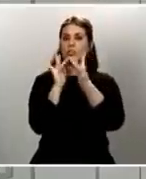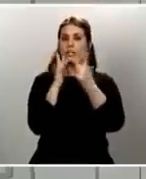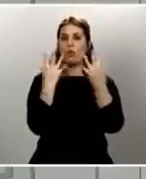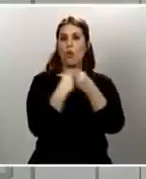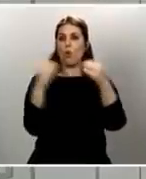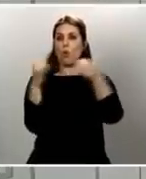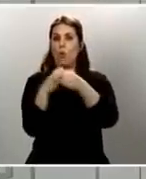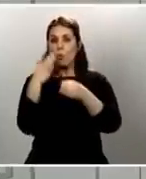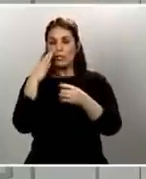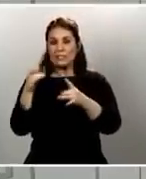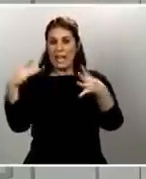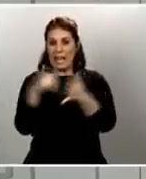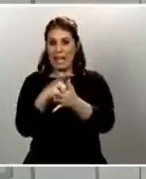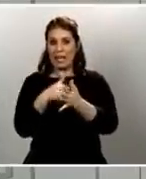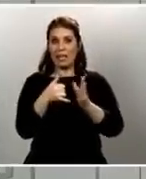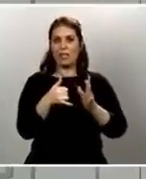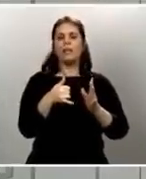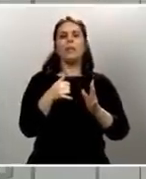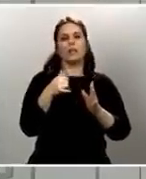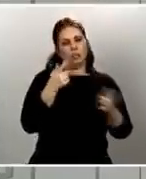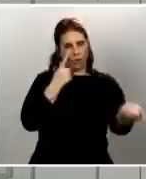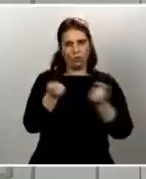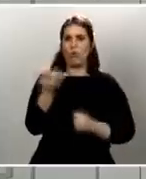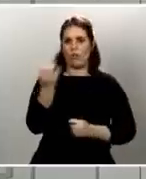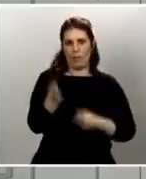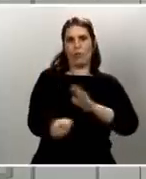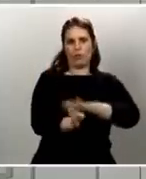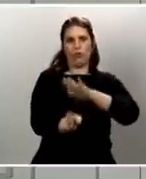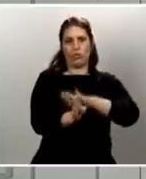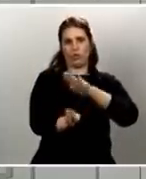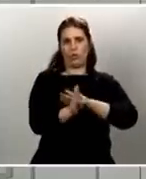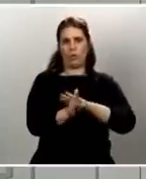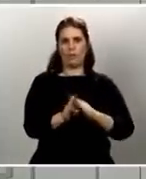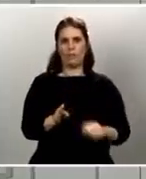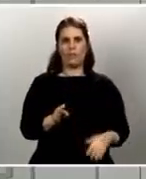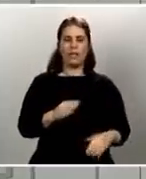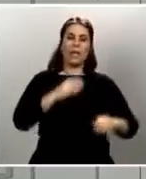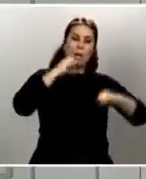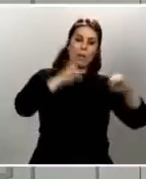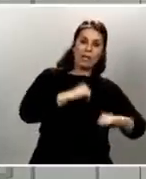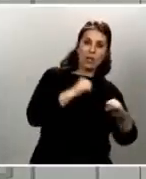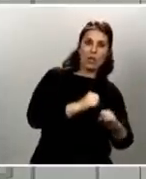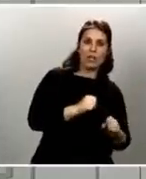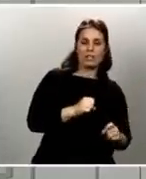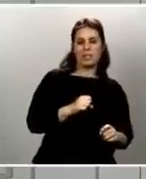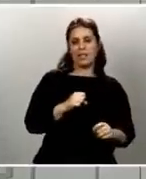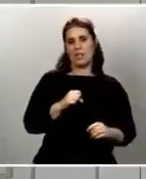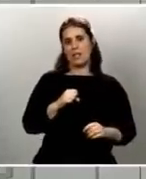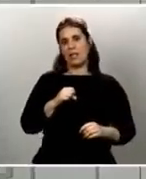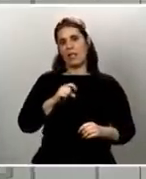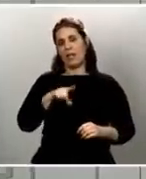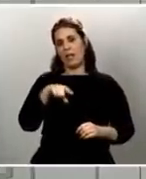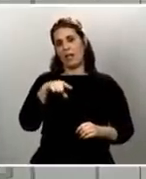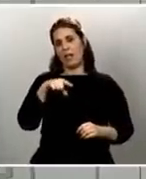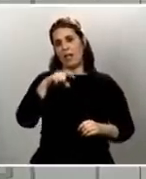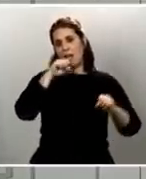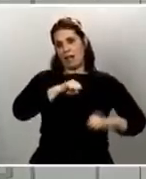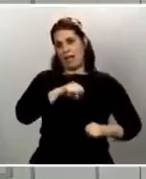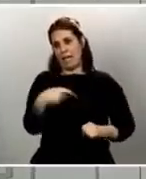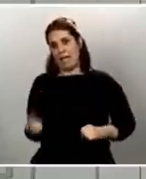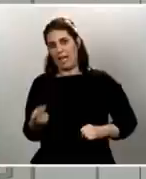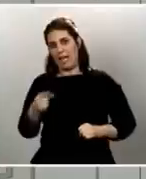problema da transmisión dos niños aos adultos ou aos maiores está en que entre os niños